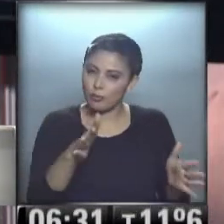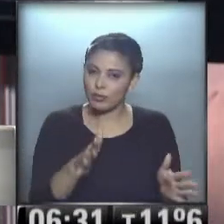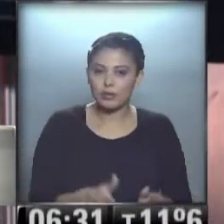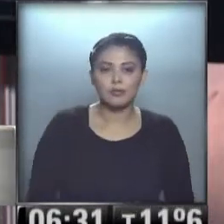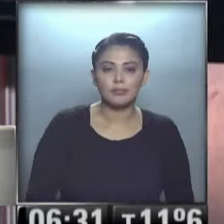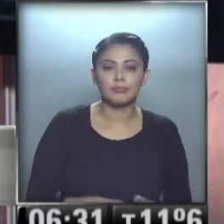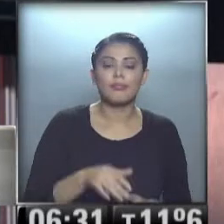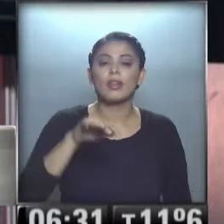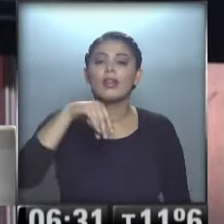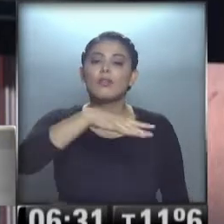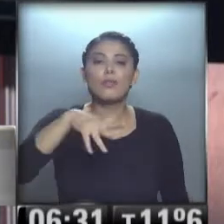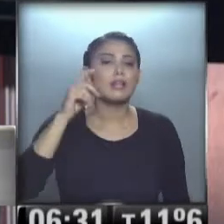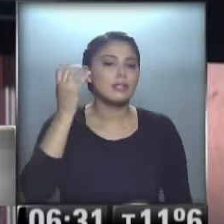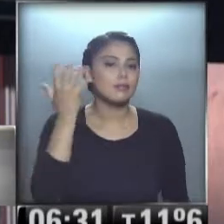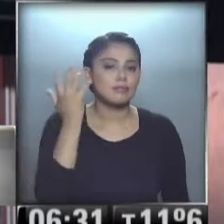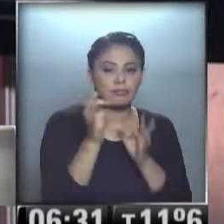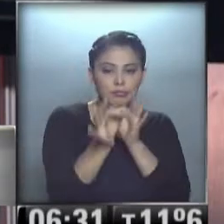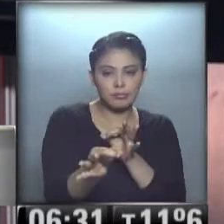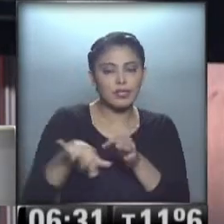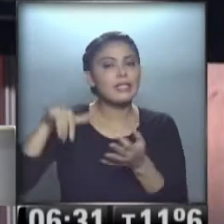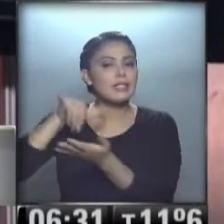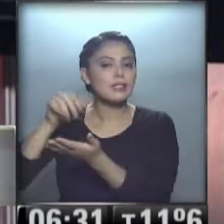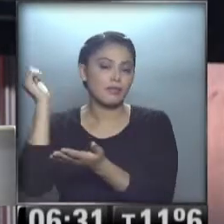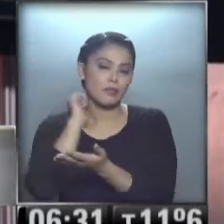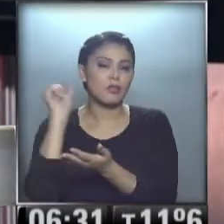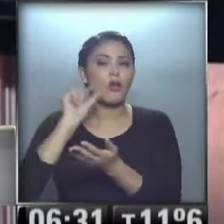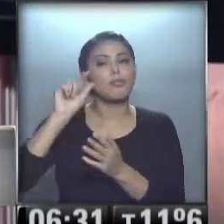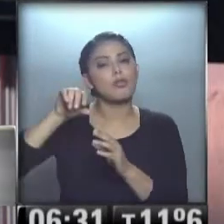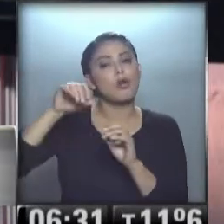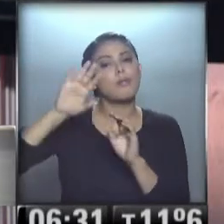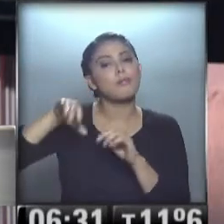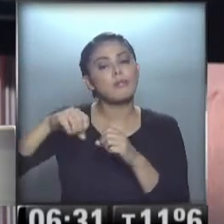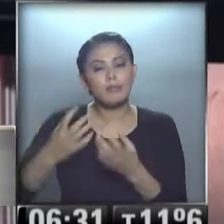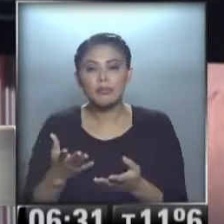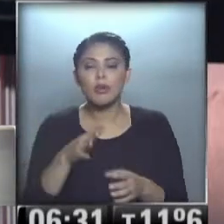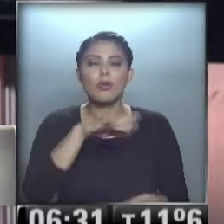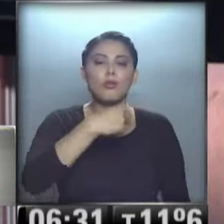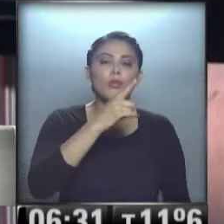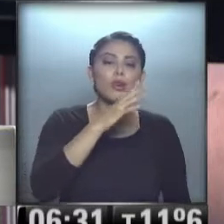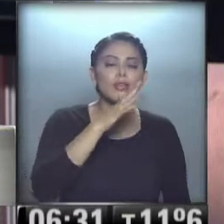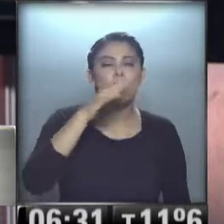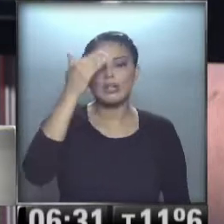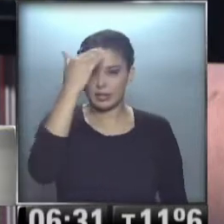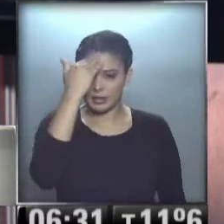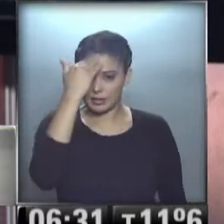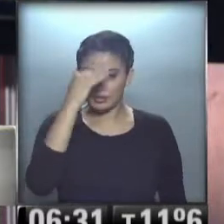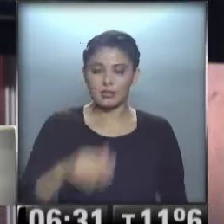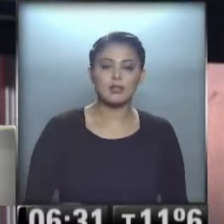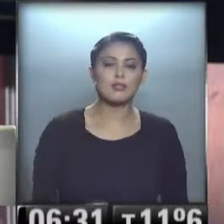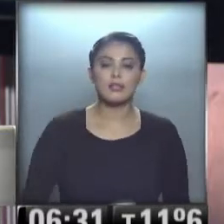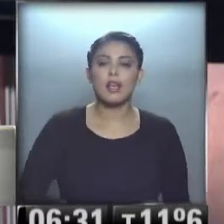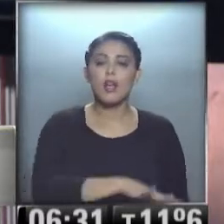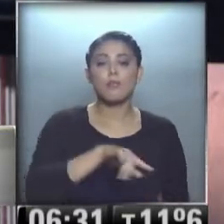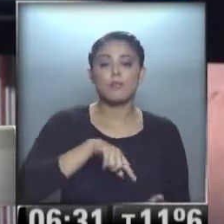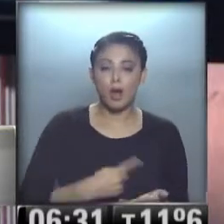allí, por este valor. San Fernando y Aeroparque, un poquitito más templado, del orden de los 14, 15 graditos. En la ciudad de